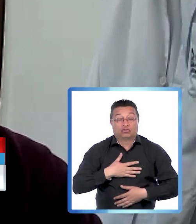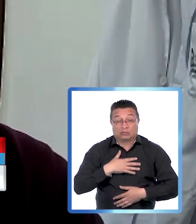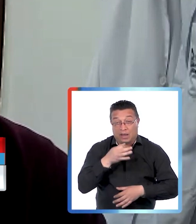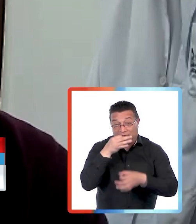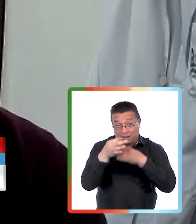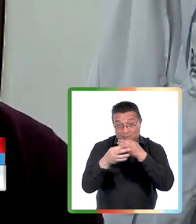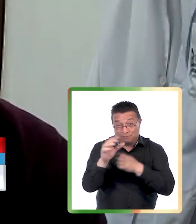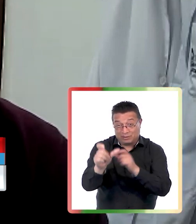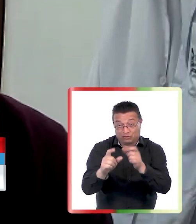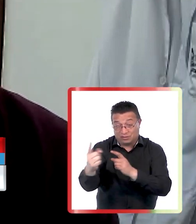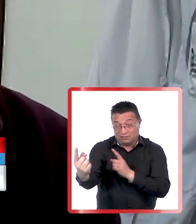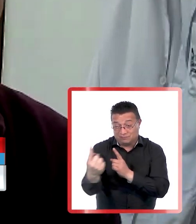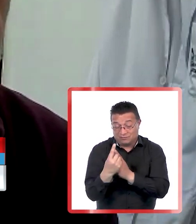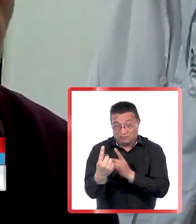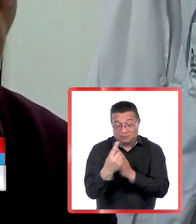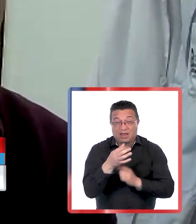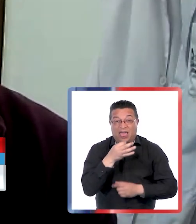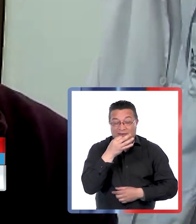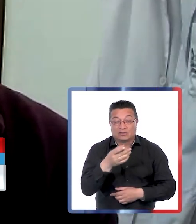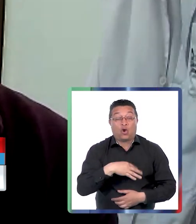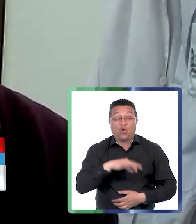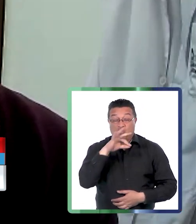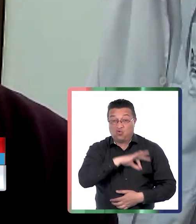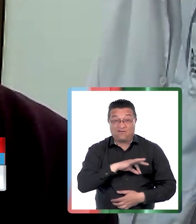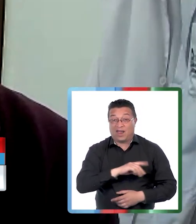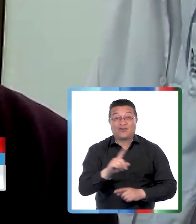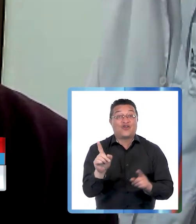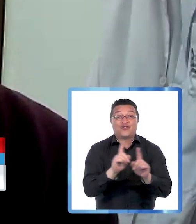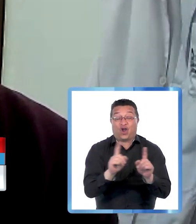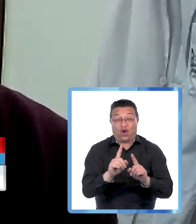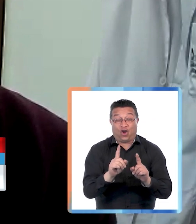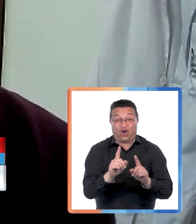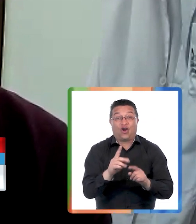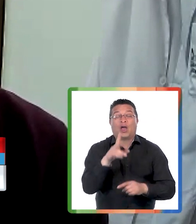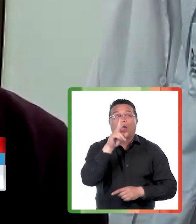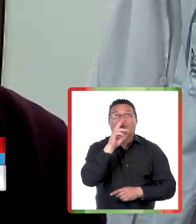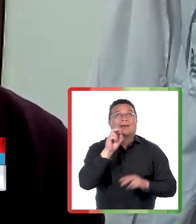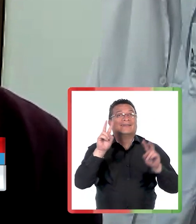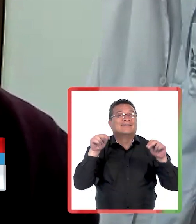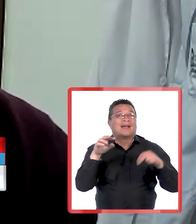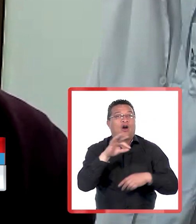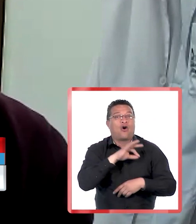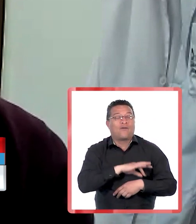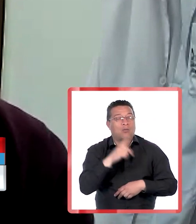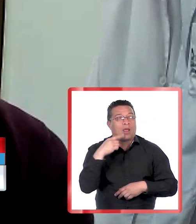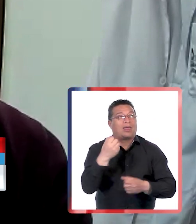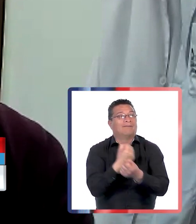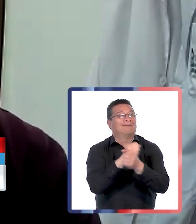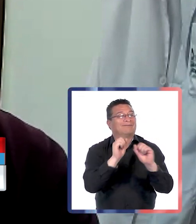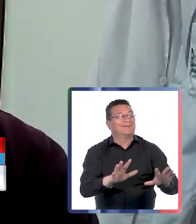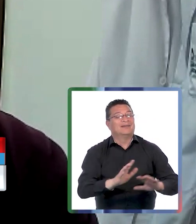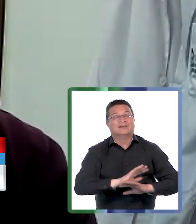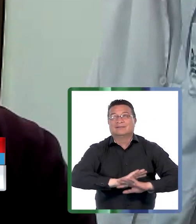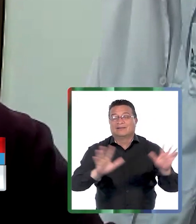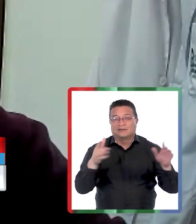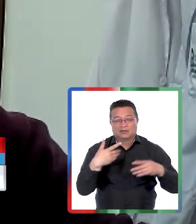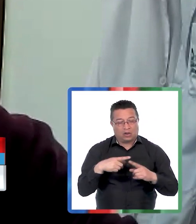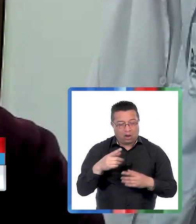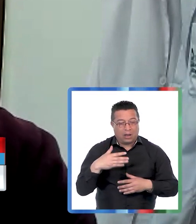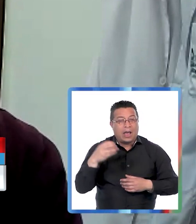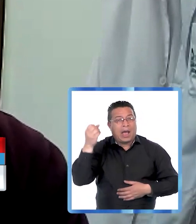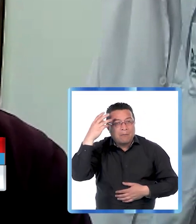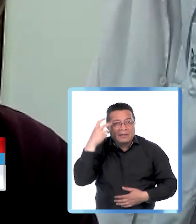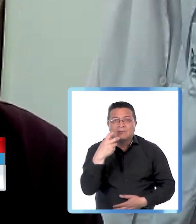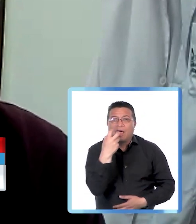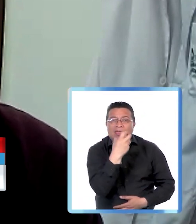veces le digo a mis pacientes que no hay que jubilarse. Bueno, y si a uno lo jubilan, hay que dedicarse a otra cosa, ¿no?